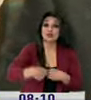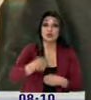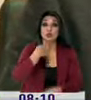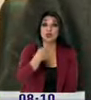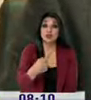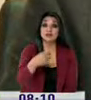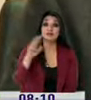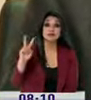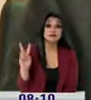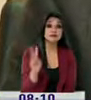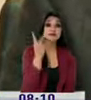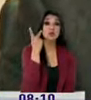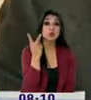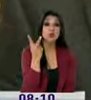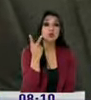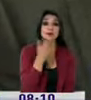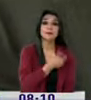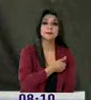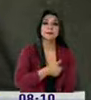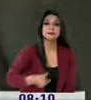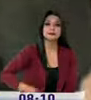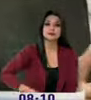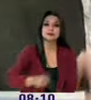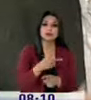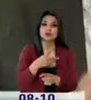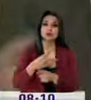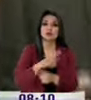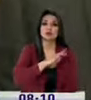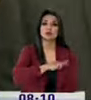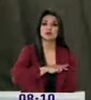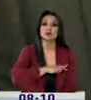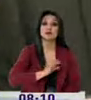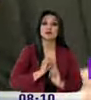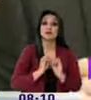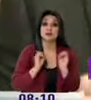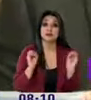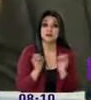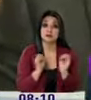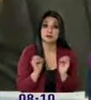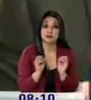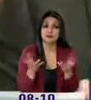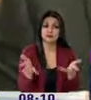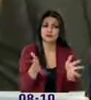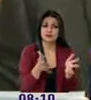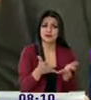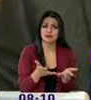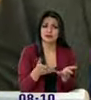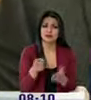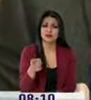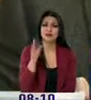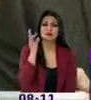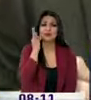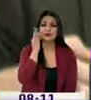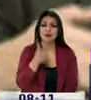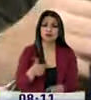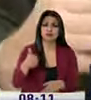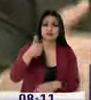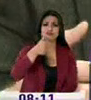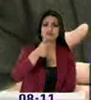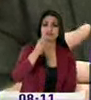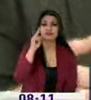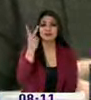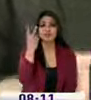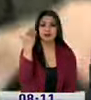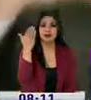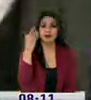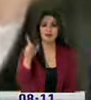habla de una segunda presidenta del Consejo Metropolitano. Es decir, en ninguna naturaleza ella puede subrogar ni al